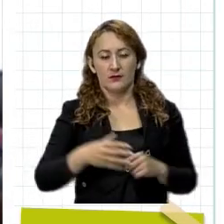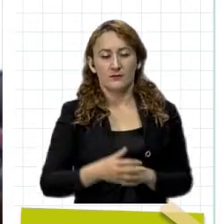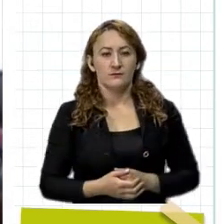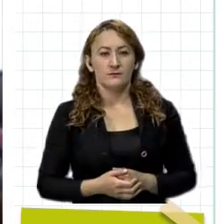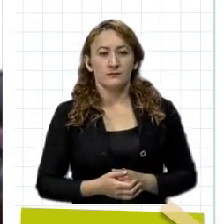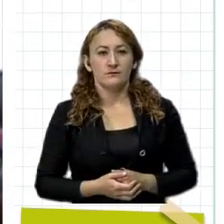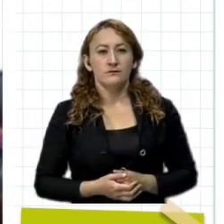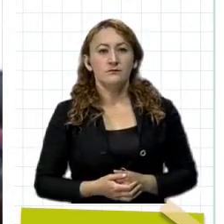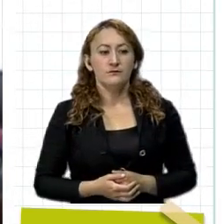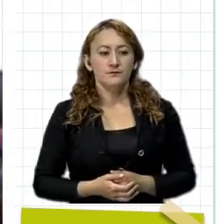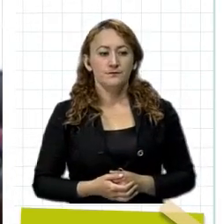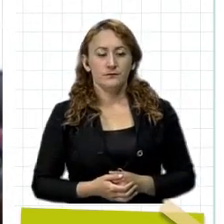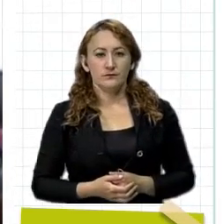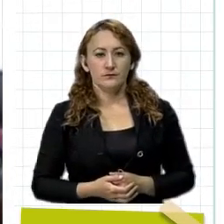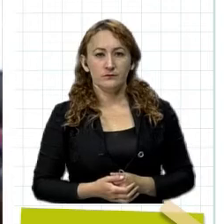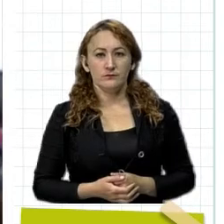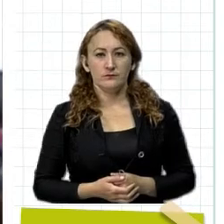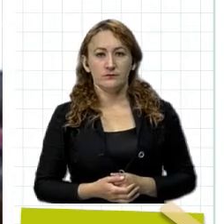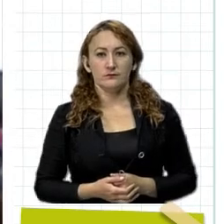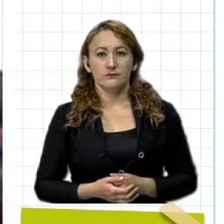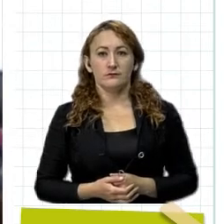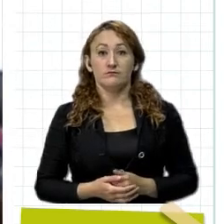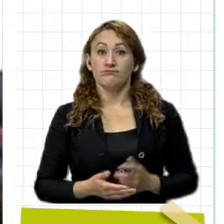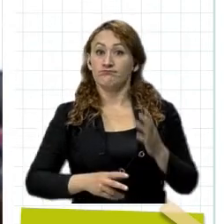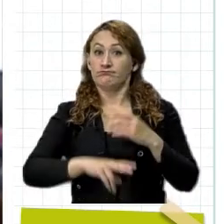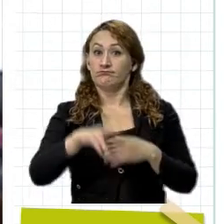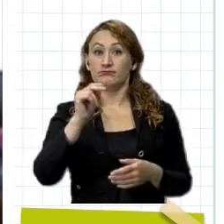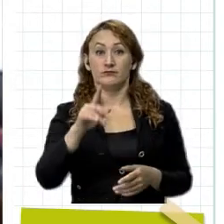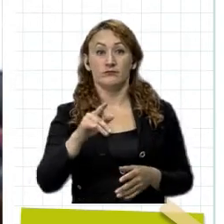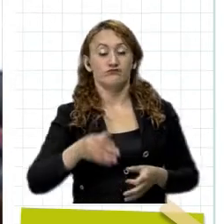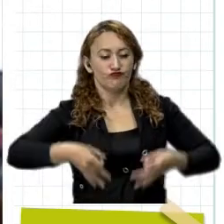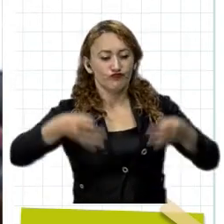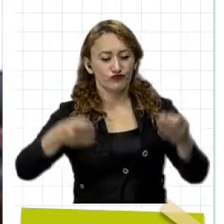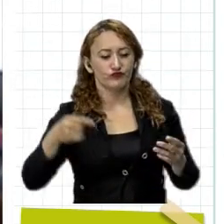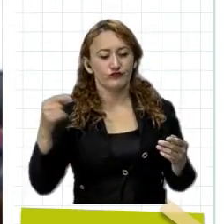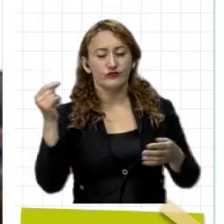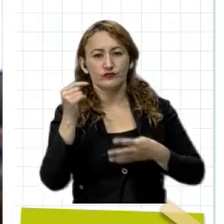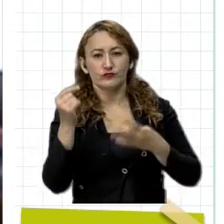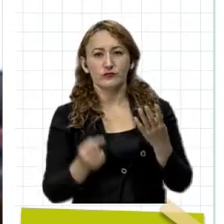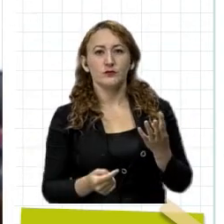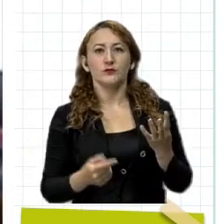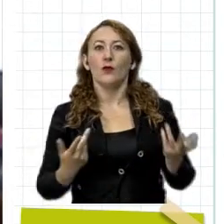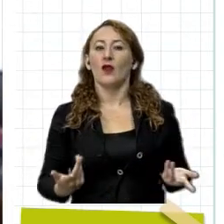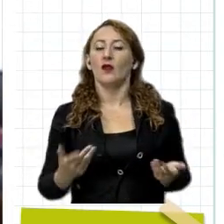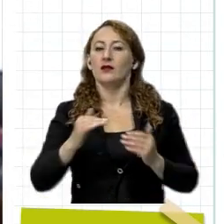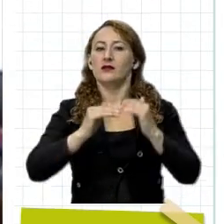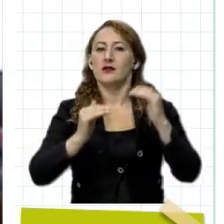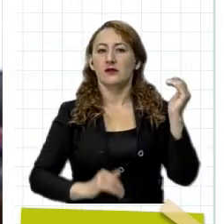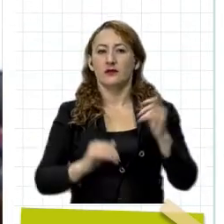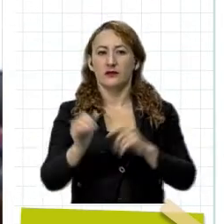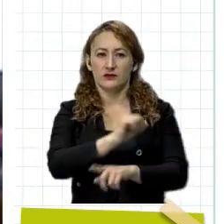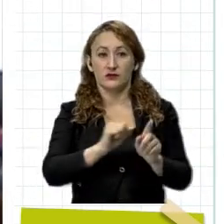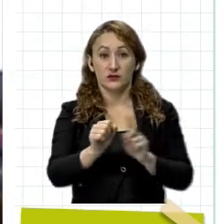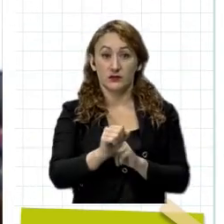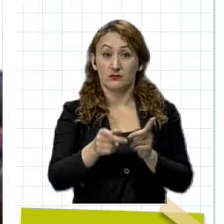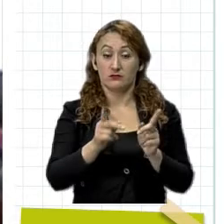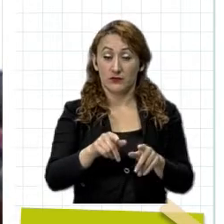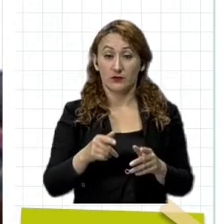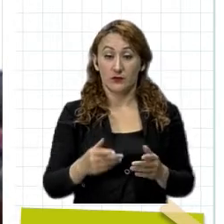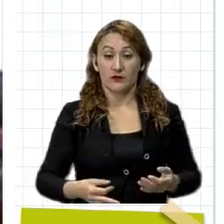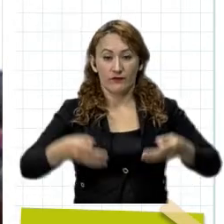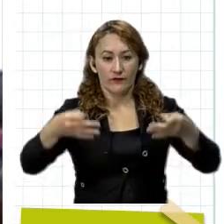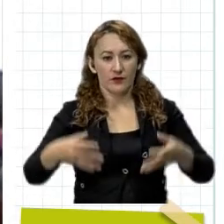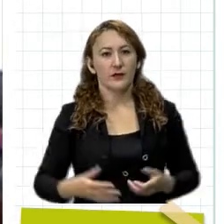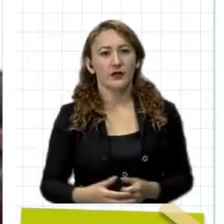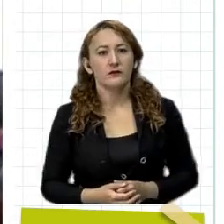negar una especificidad para combatir la desigualdad social y al mismo tiempo afirmarla para